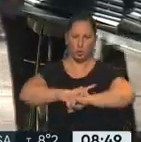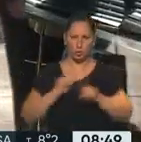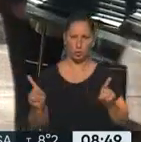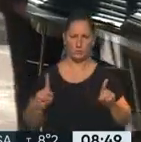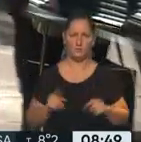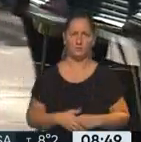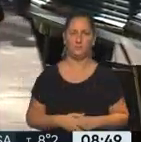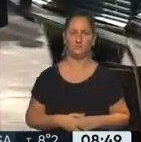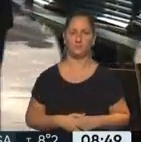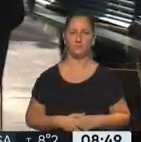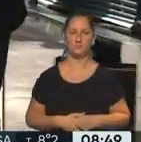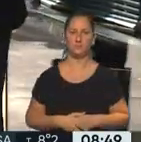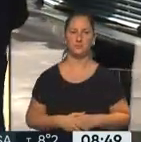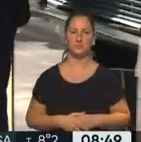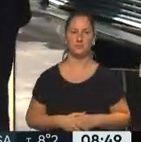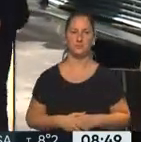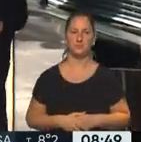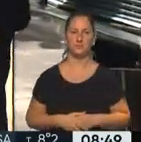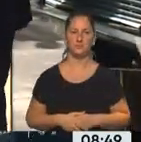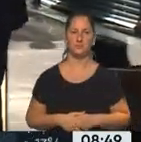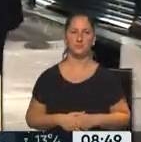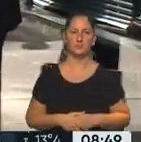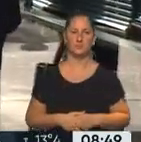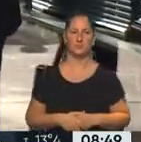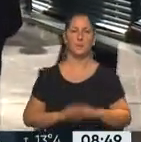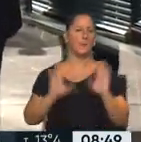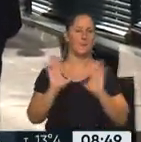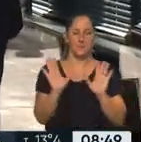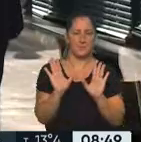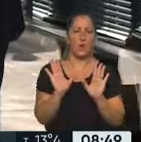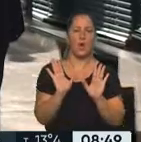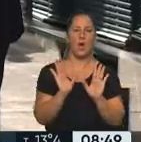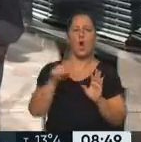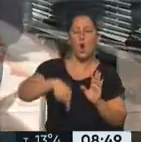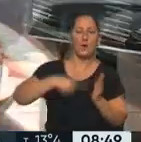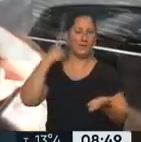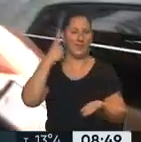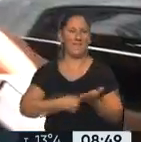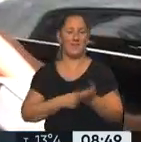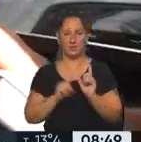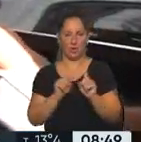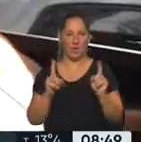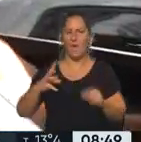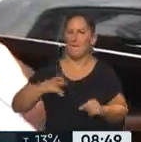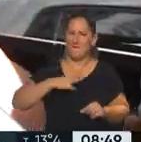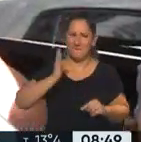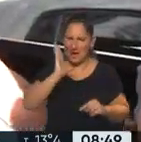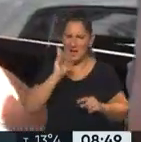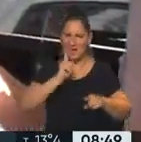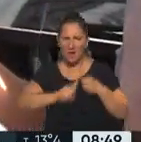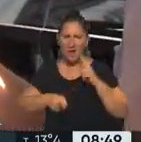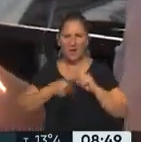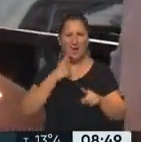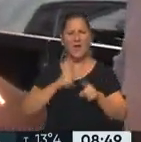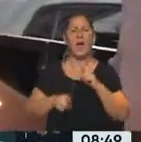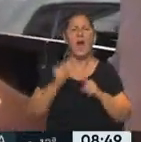y tenía que ver con eso. ¿Candidatura ya se empieza a No, hablar? no, no, no, ¿Cómo no, vieron no, el no. A ver, candidato? seguro que no se va a definir acá. Y seguro falta muchísimo tiempo y tenemos